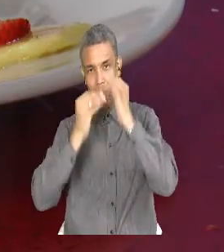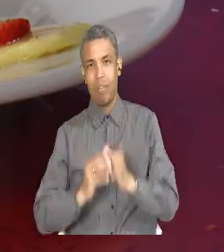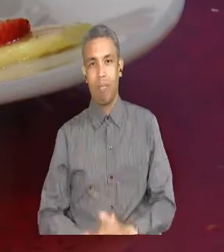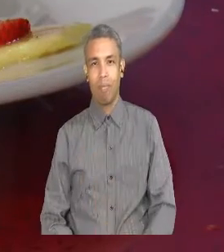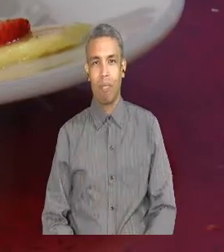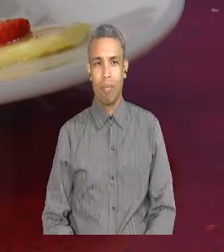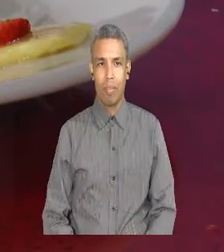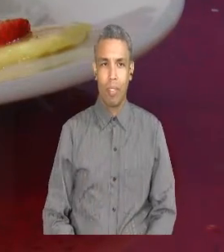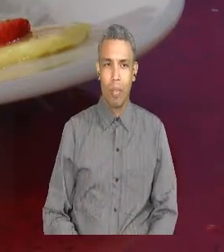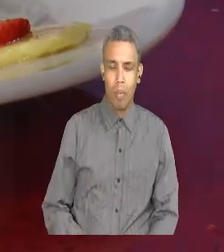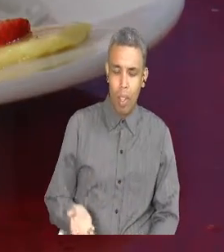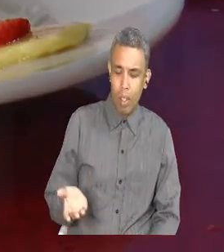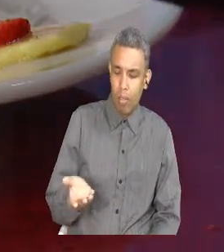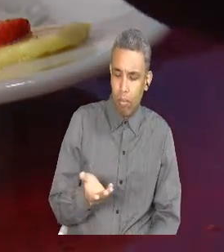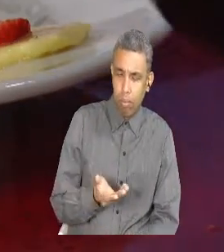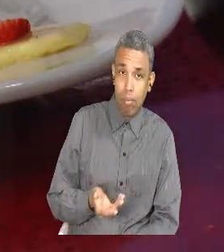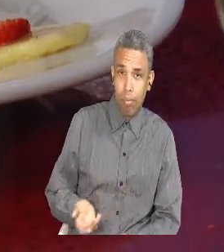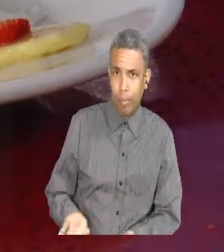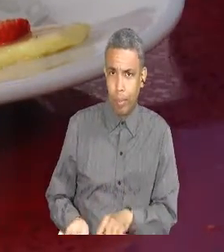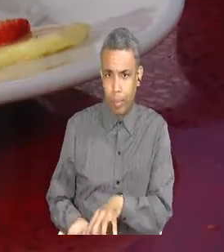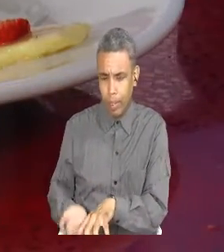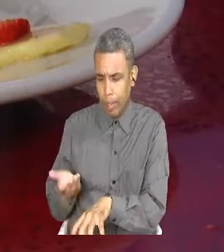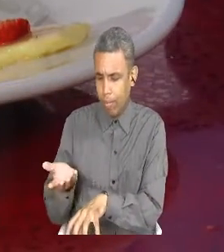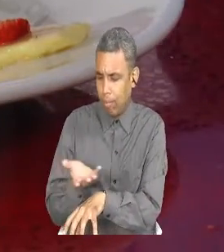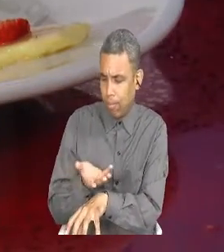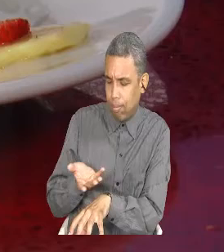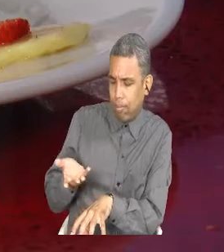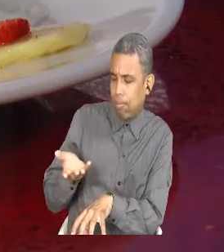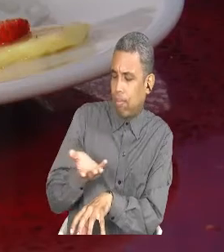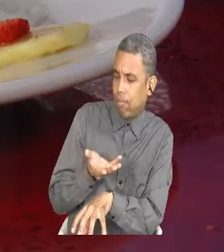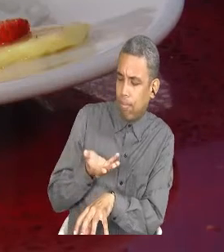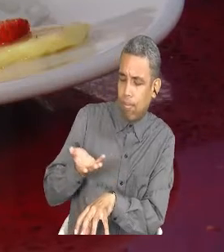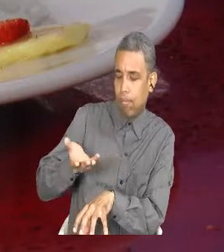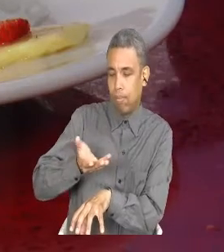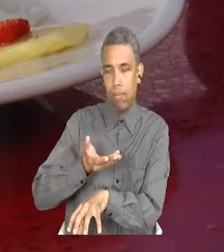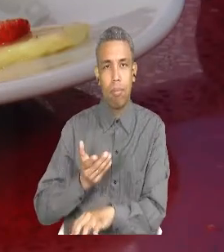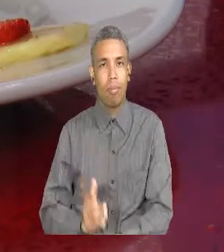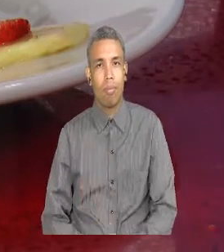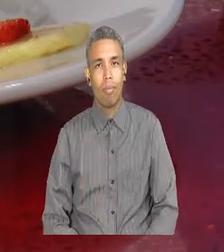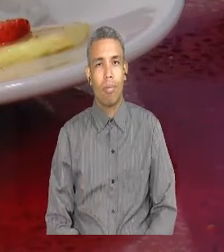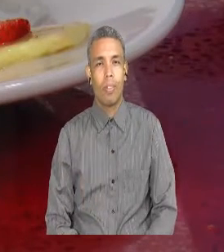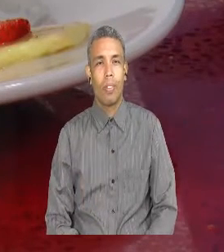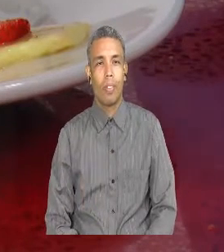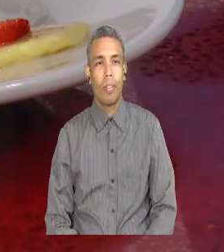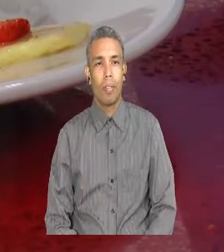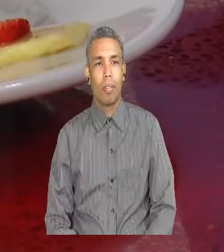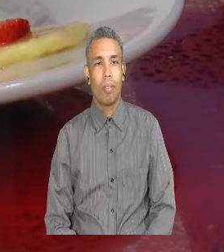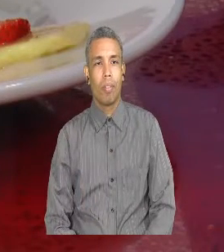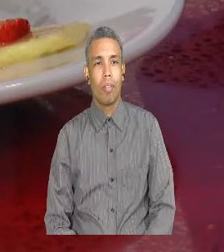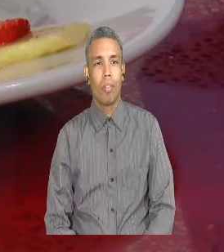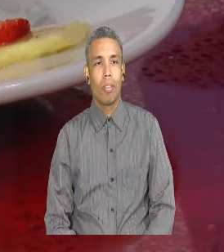Para nuestro helado, para nuestro postre que no puede faltar. Vamos a ponerle otra aquí